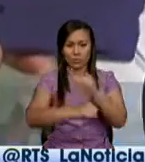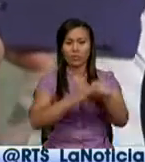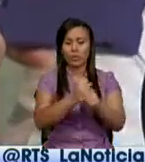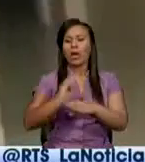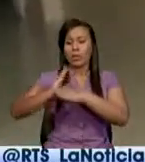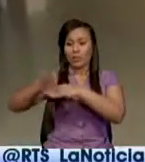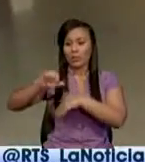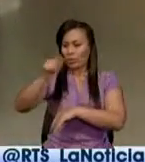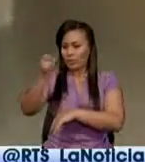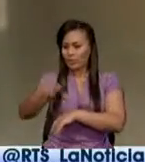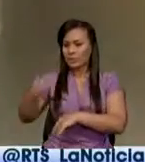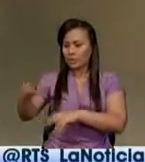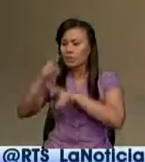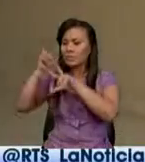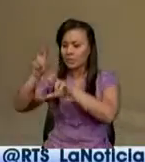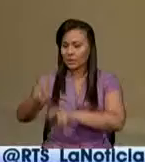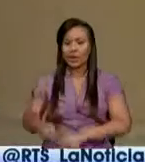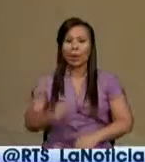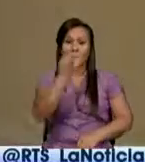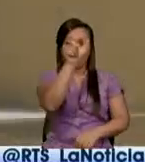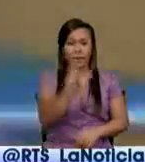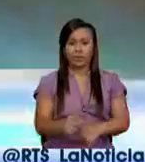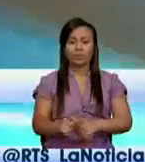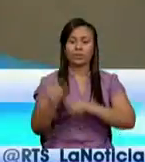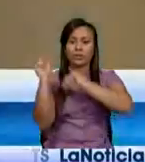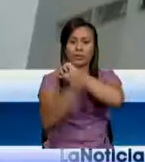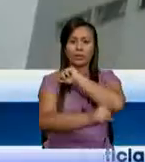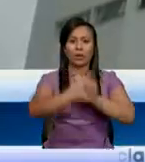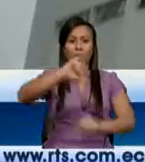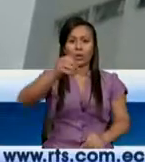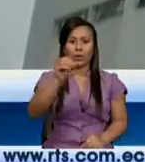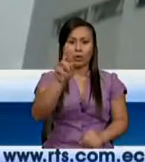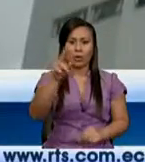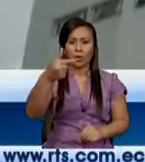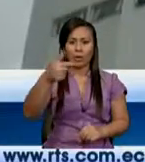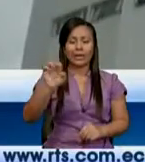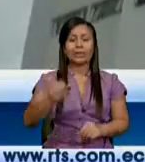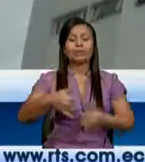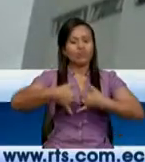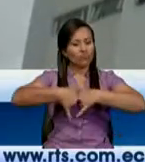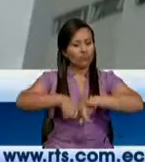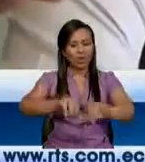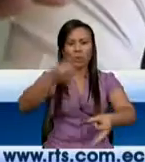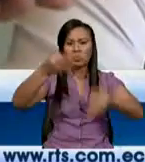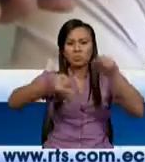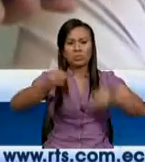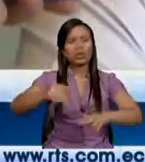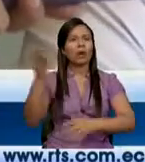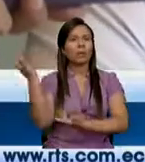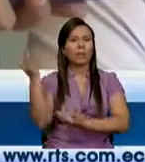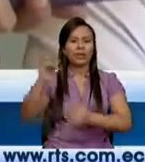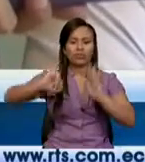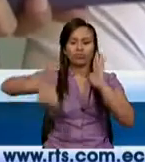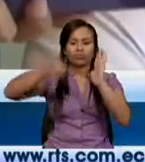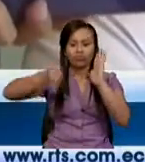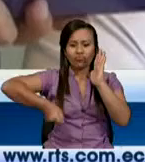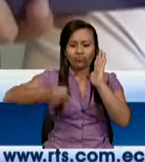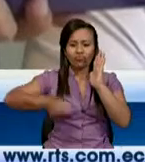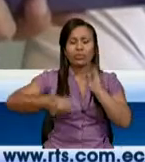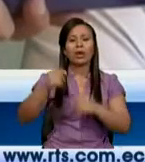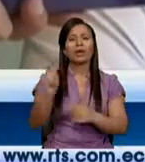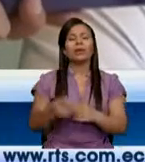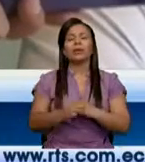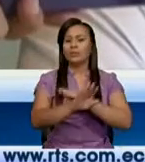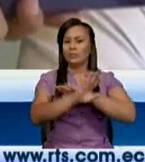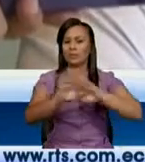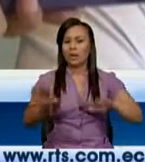contra. Aunque Jorge A. ya fue sentenciado, aún continúa el proceso judicial contra otros implicados. Lastimosamente esta persona ha